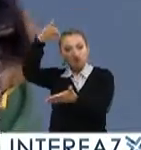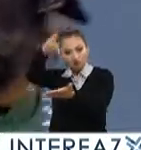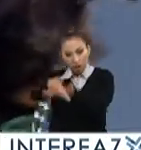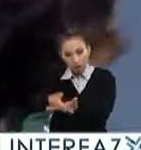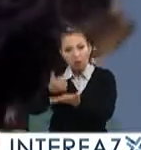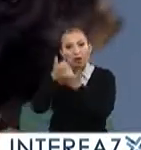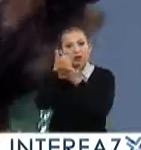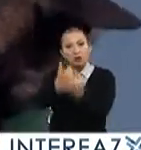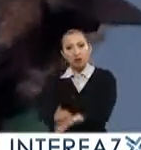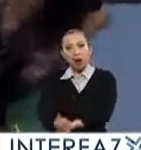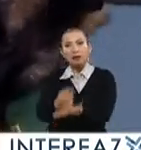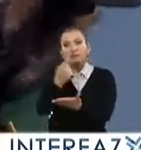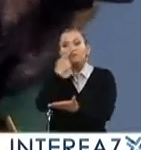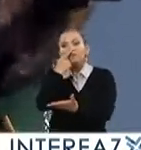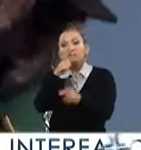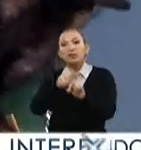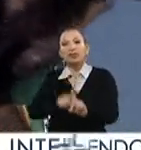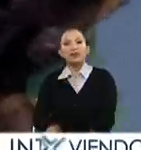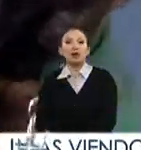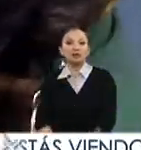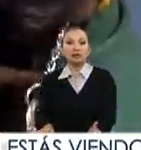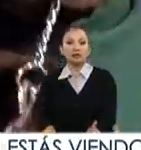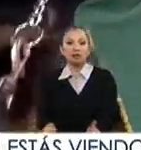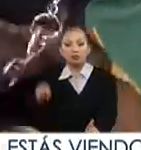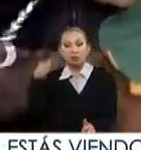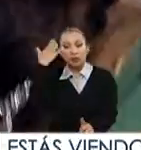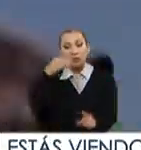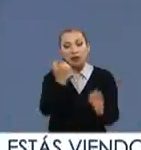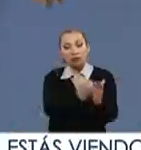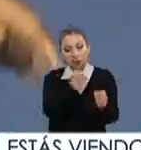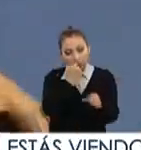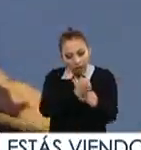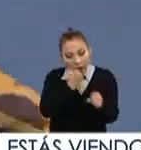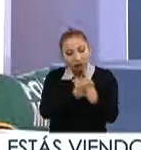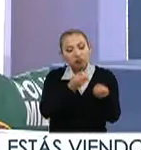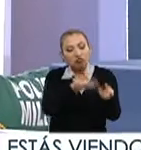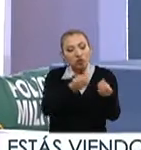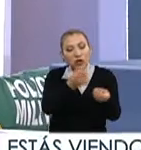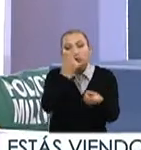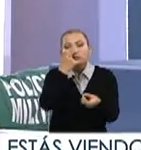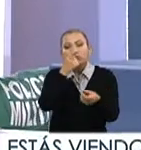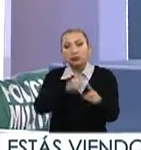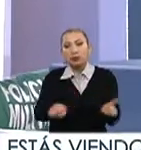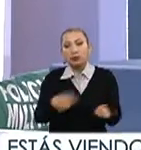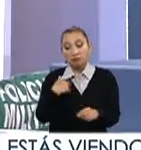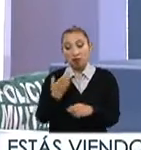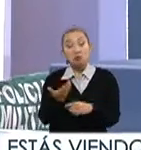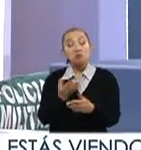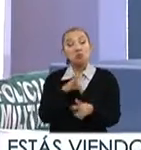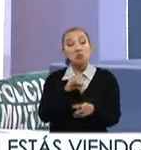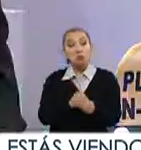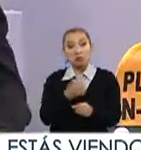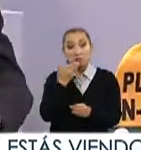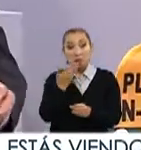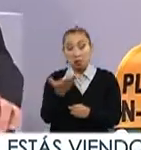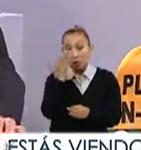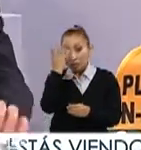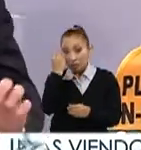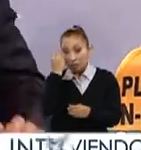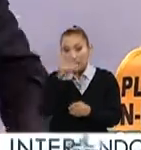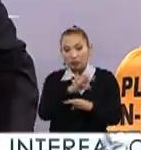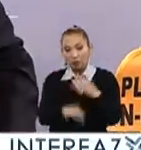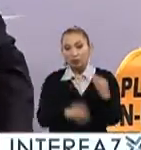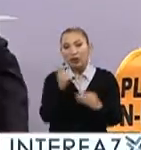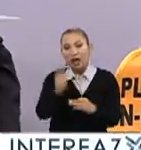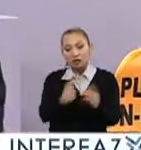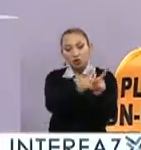nosotros a participar. Igual, se trabajan diferentes tipos de pseudoaromas. Pues una preparación muy integral, Sí. sin duda, de todo lo que